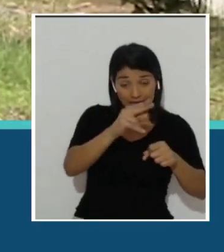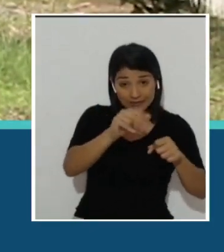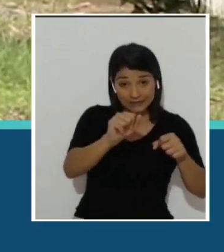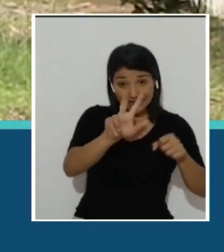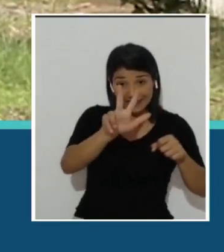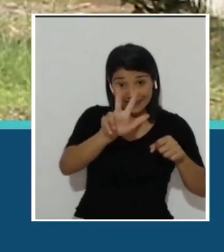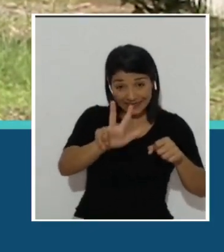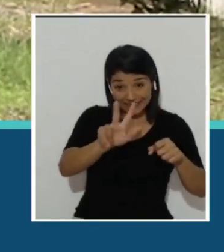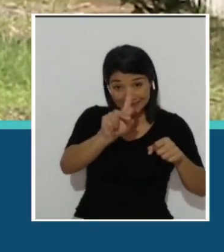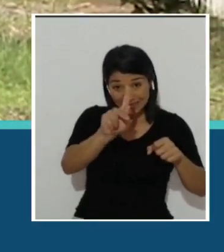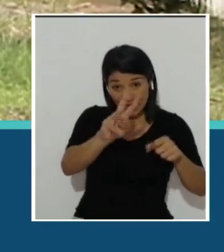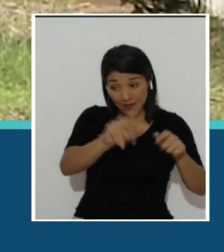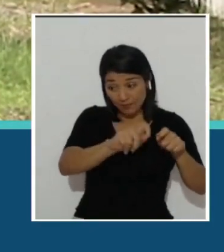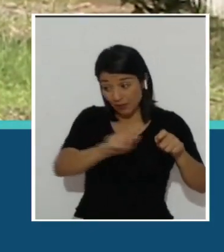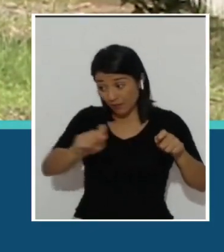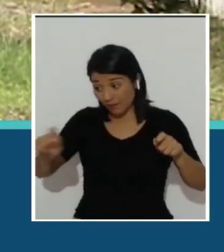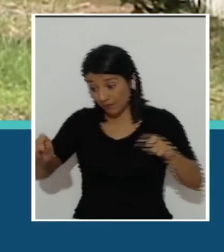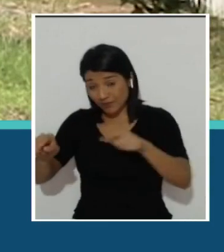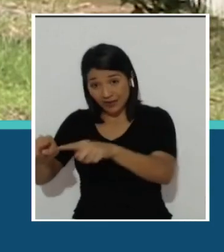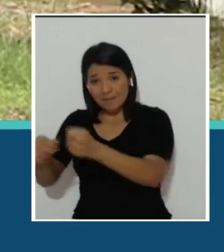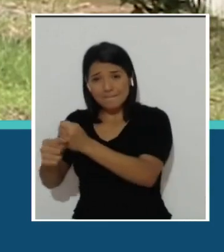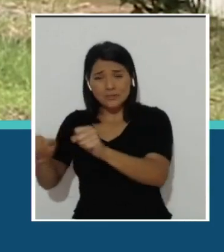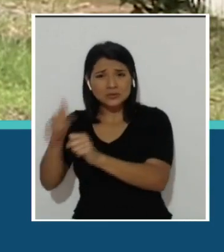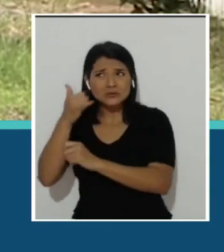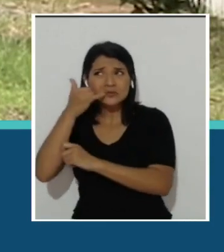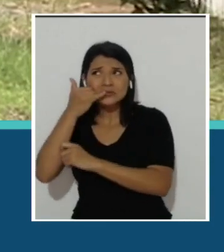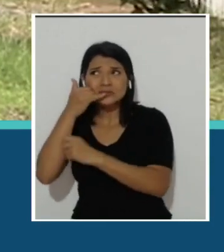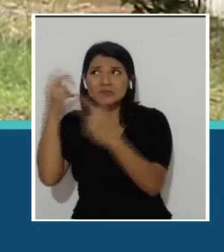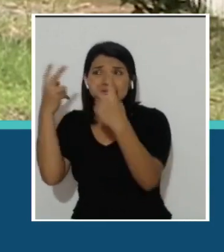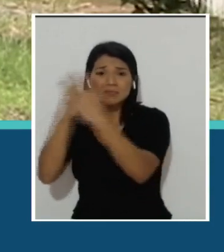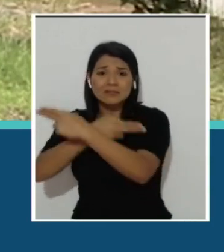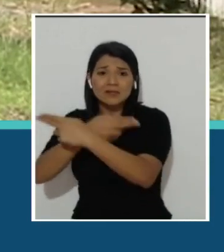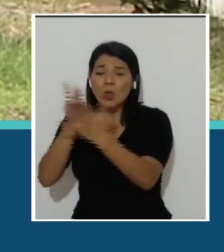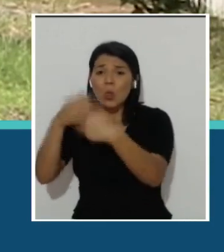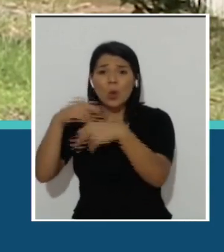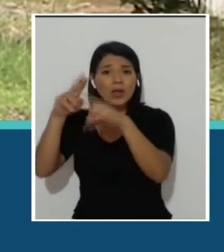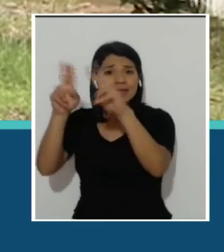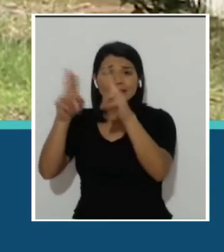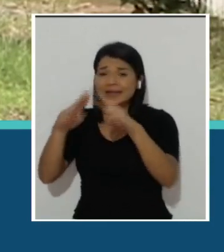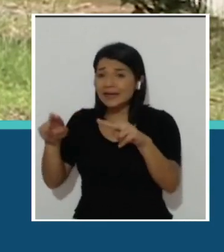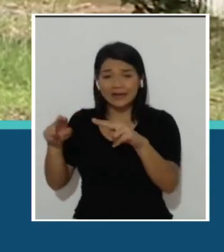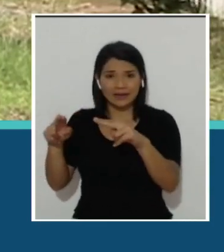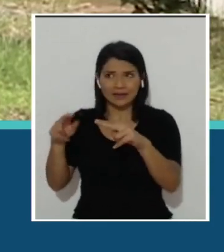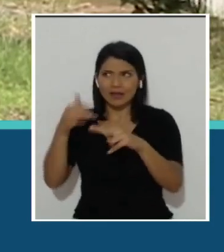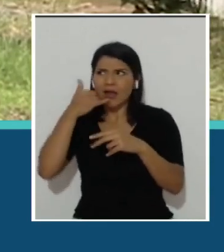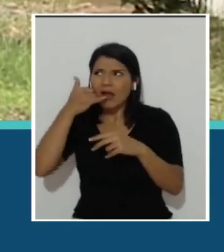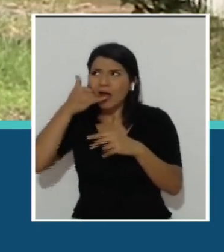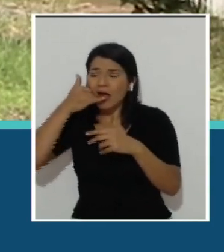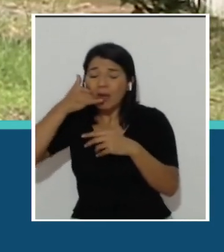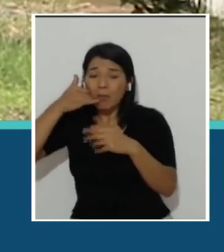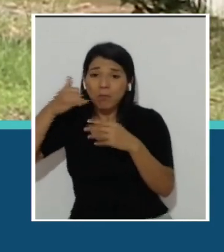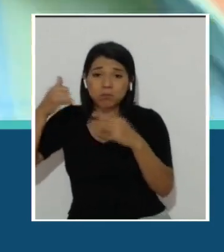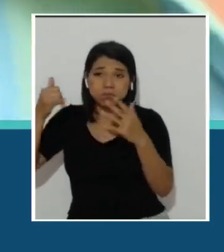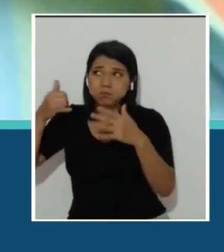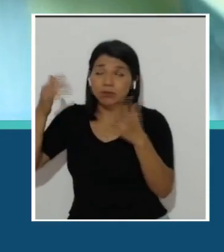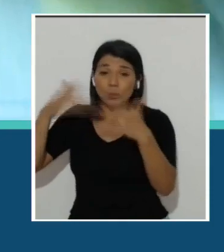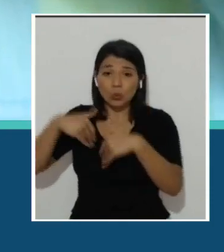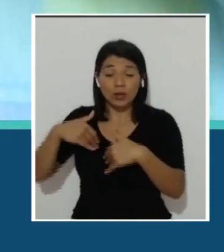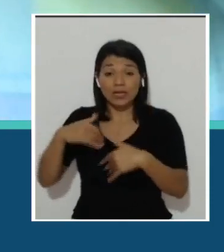llamada por medio del celular. Acá no hay internet, no hay cobertura y los vecinos han tenido que ingeniárselas incluso en casos